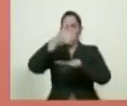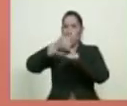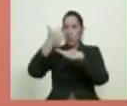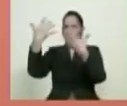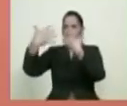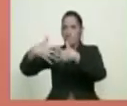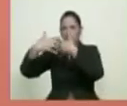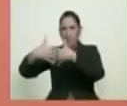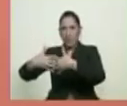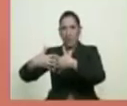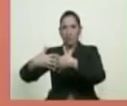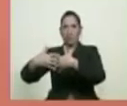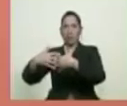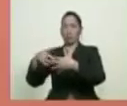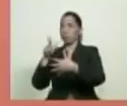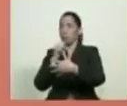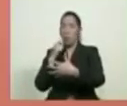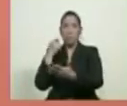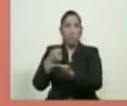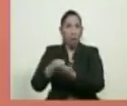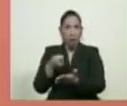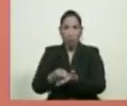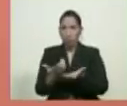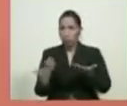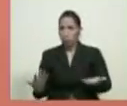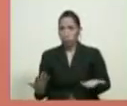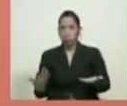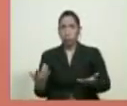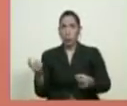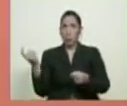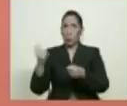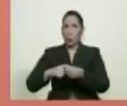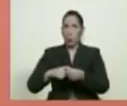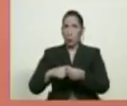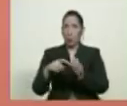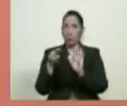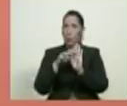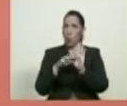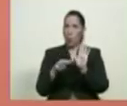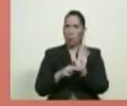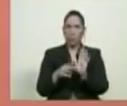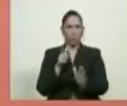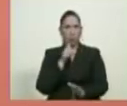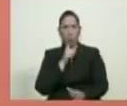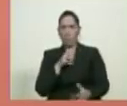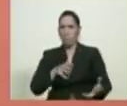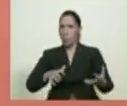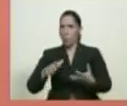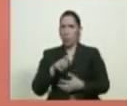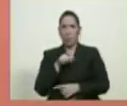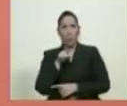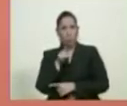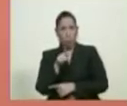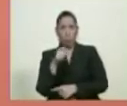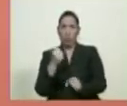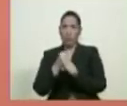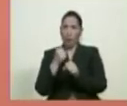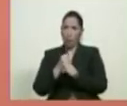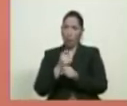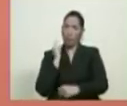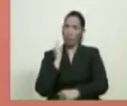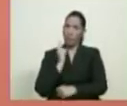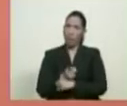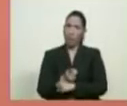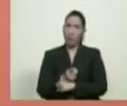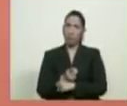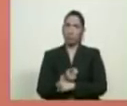se retrasa en la incorporación de sus nóminas, ningún problema. Usted como trabajador o trabajadora privada,